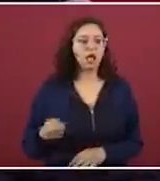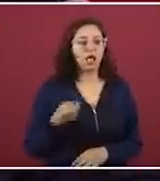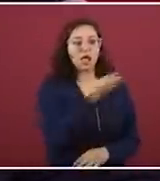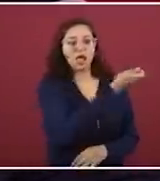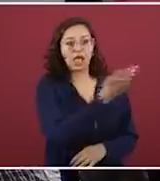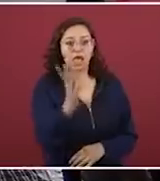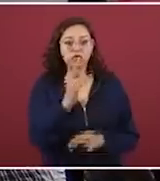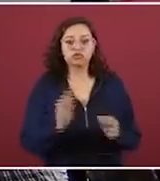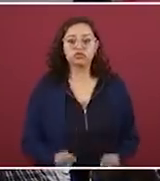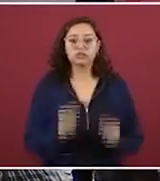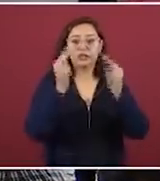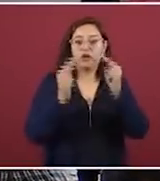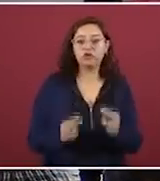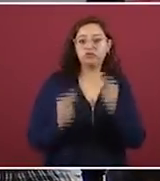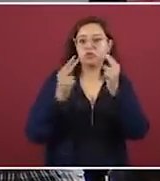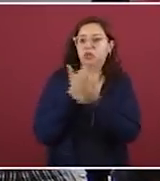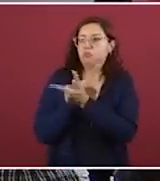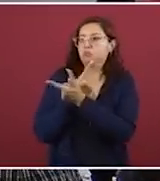porque